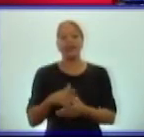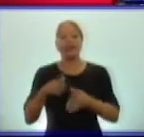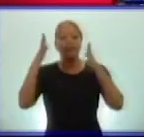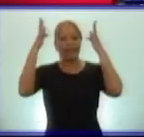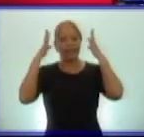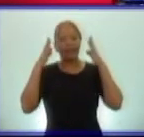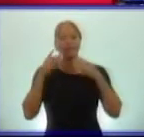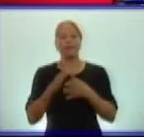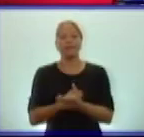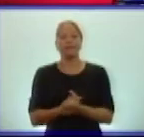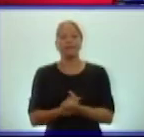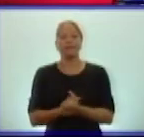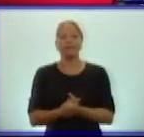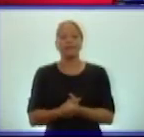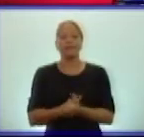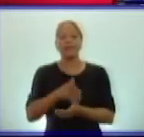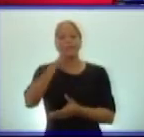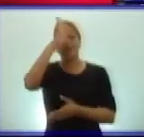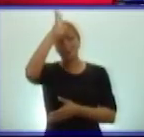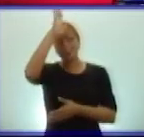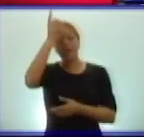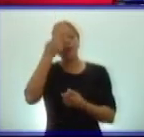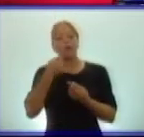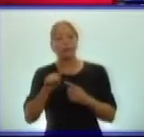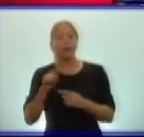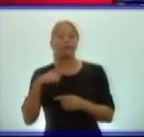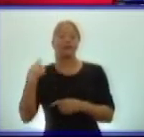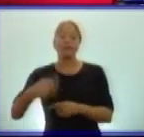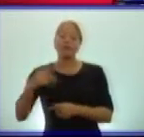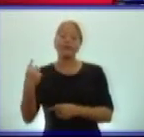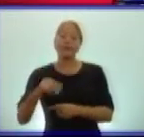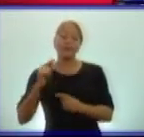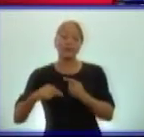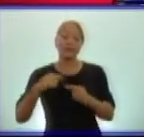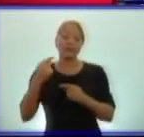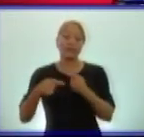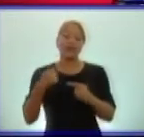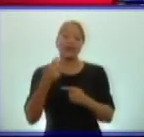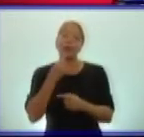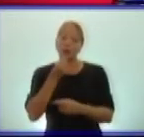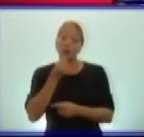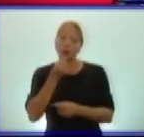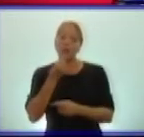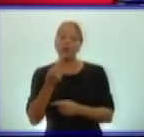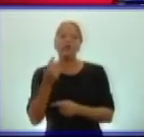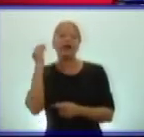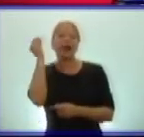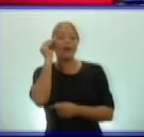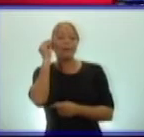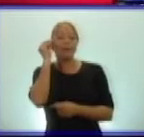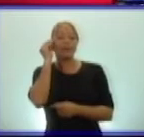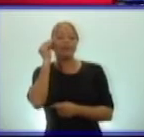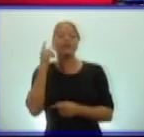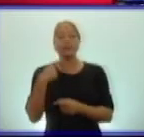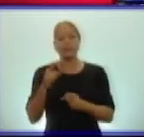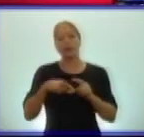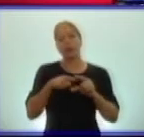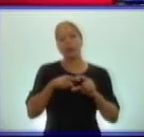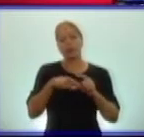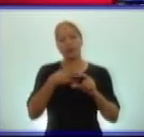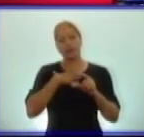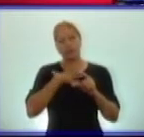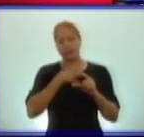luego sé que ustedes lo conocen, pero lo que estamos sistematizando, porque es bueno también consolidar y aprender estos contenidos que ya lo